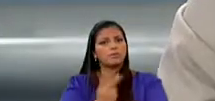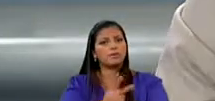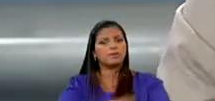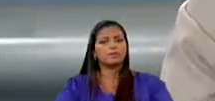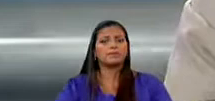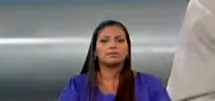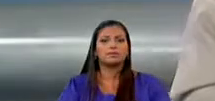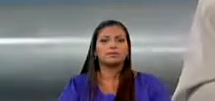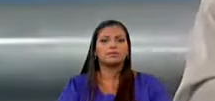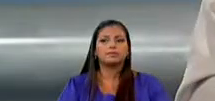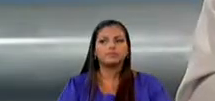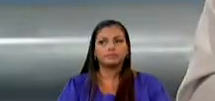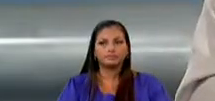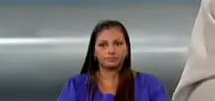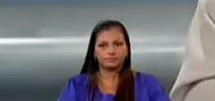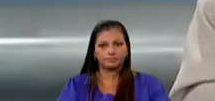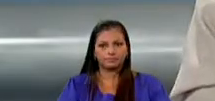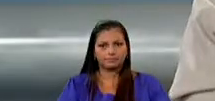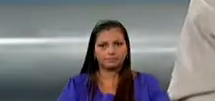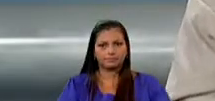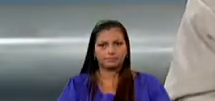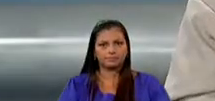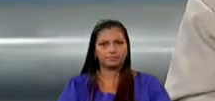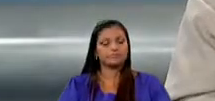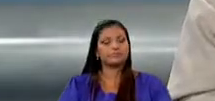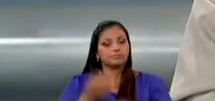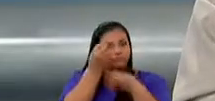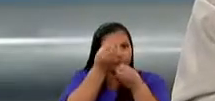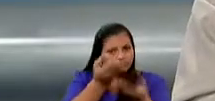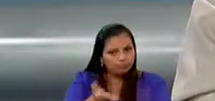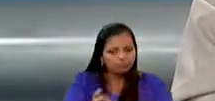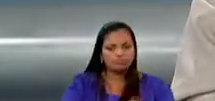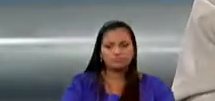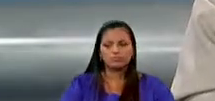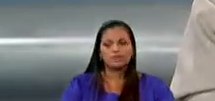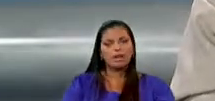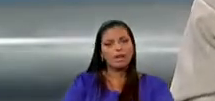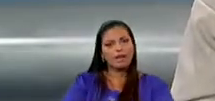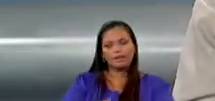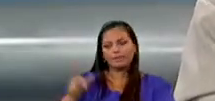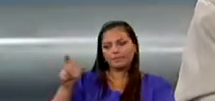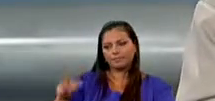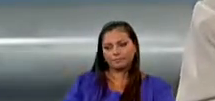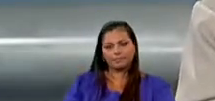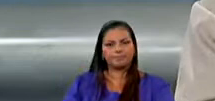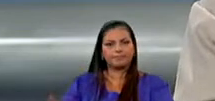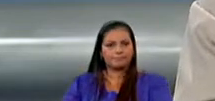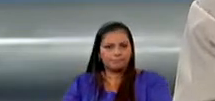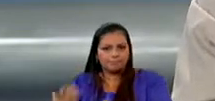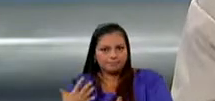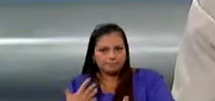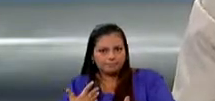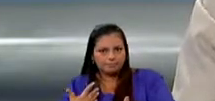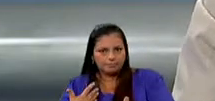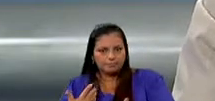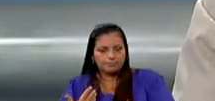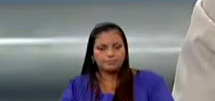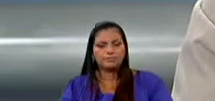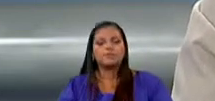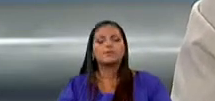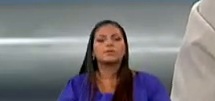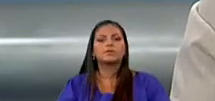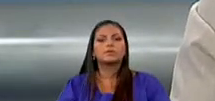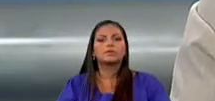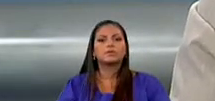no son cosas de niños. Lo que conozco y de fuentes muy bien informada y directa, de ahí mismo del plantel. El disparo fue dentro del